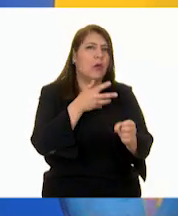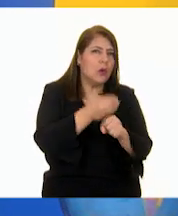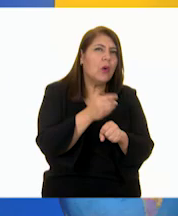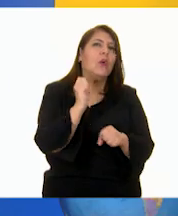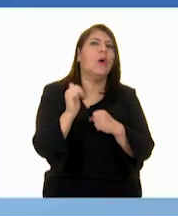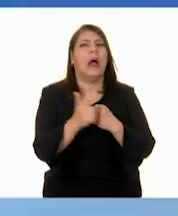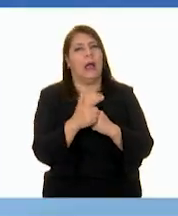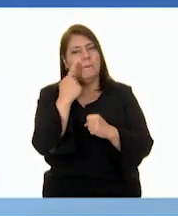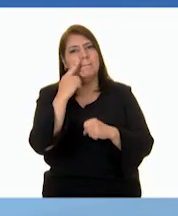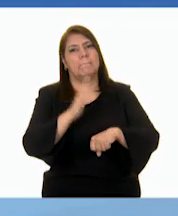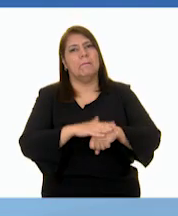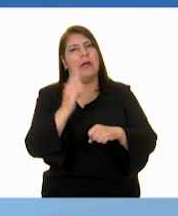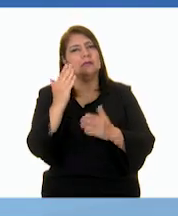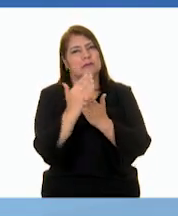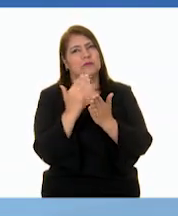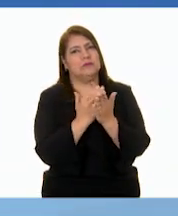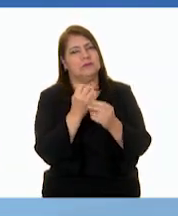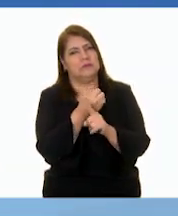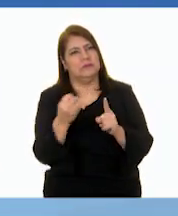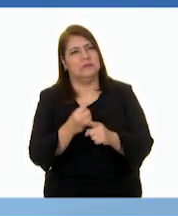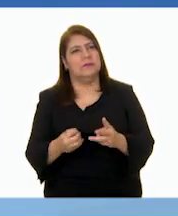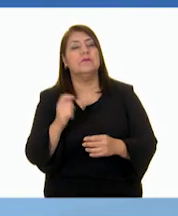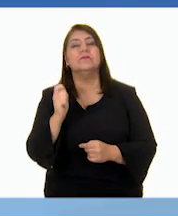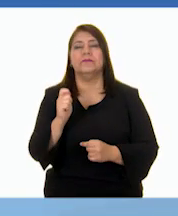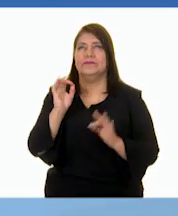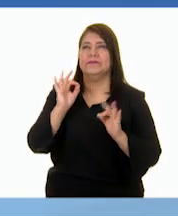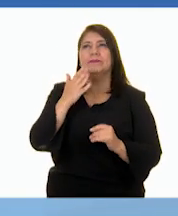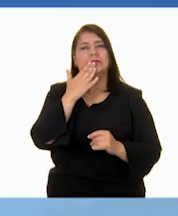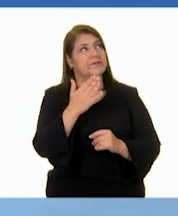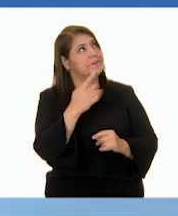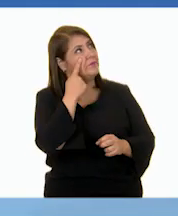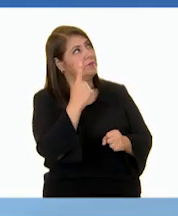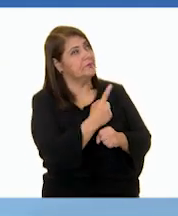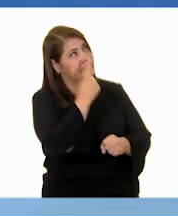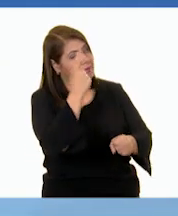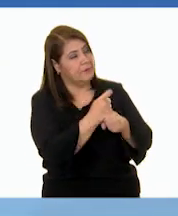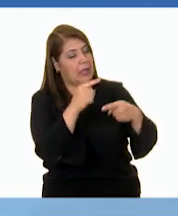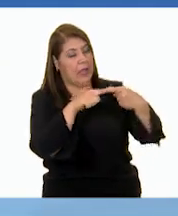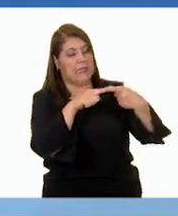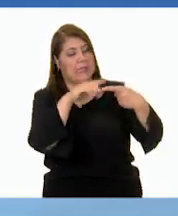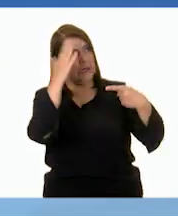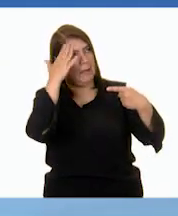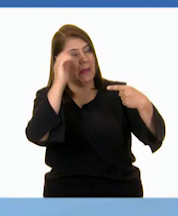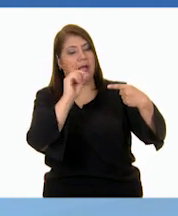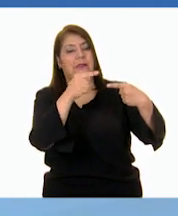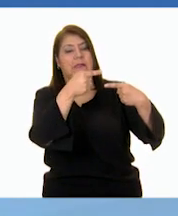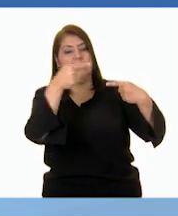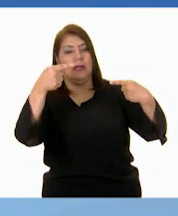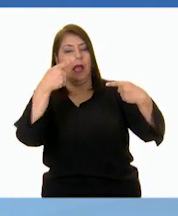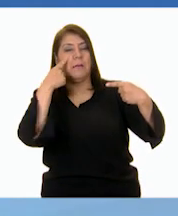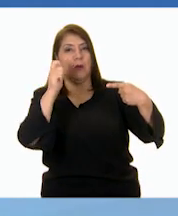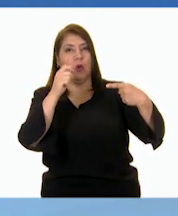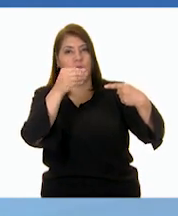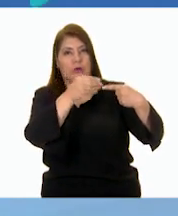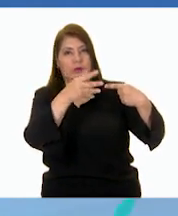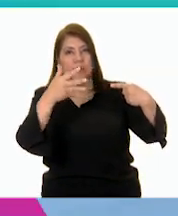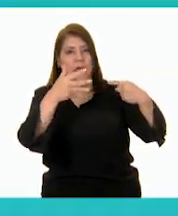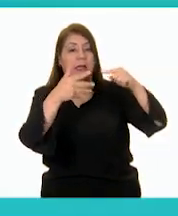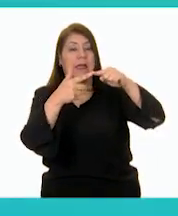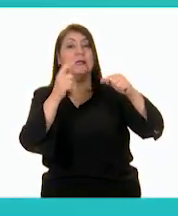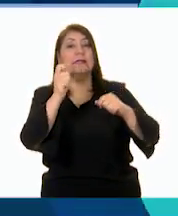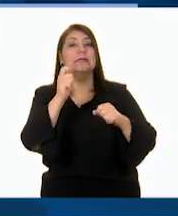listos? Claro que sí. Para nuestro primer subtema, elegimos las siguientes 2